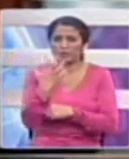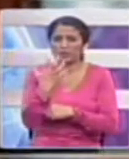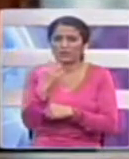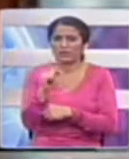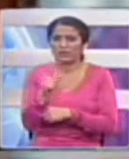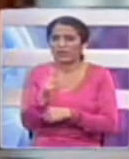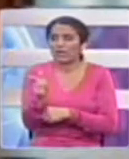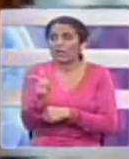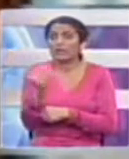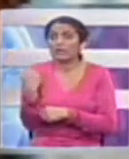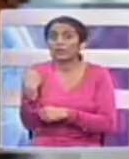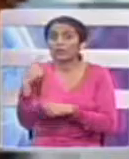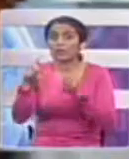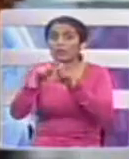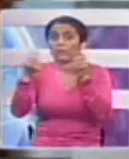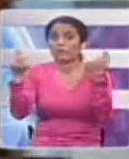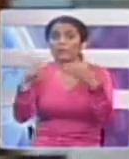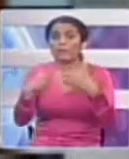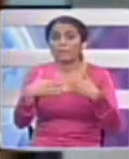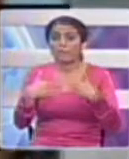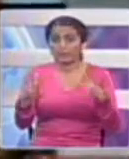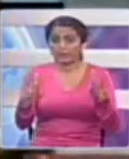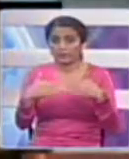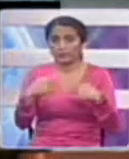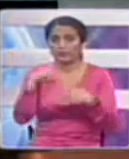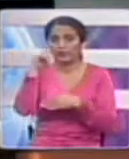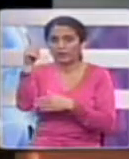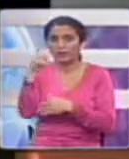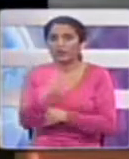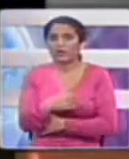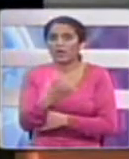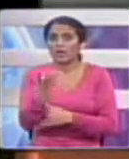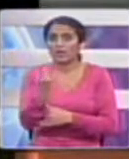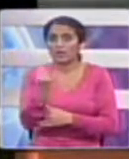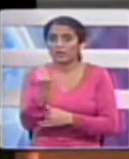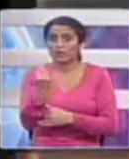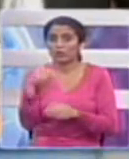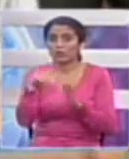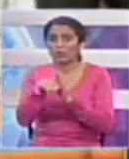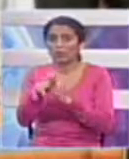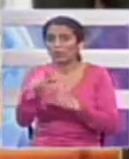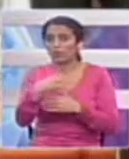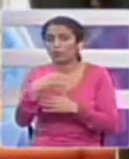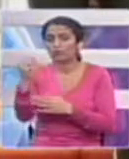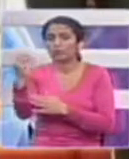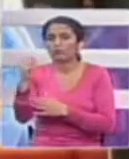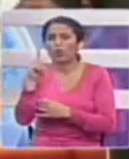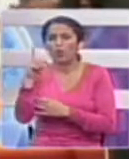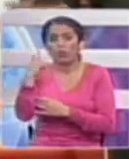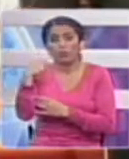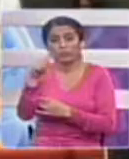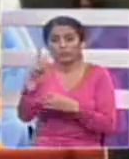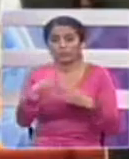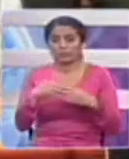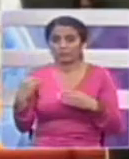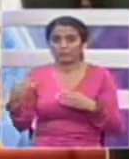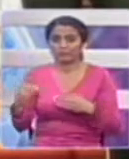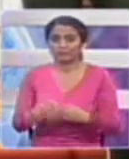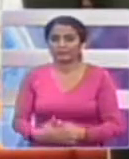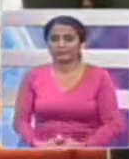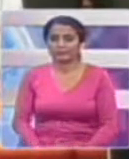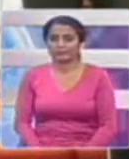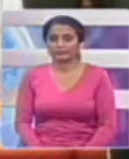empresa offshore en Panamá que habría recibido transferencias por $1 millón. Sería el delito de cohecho